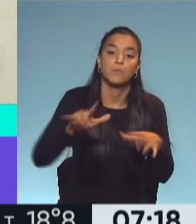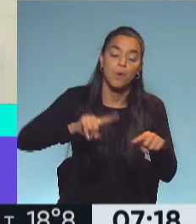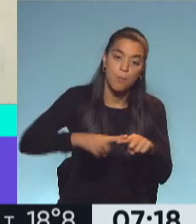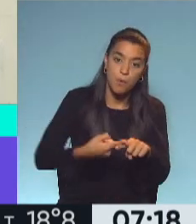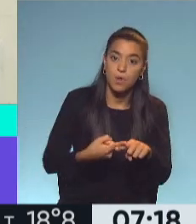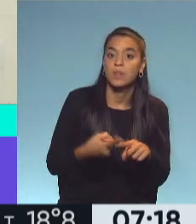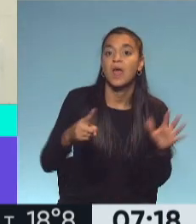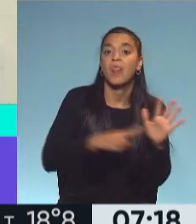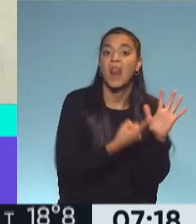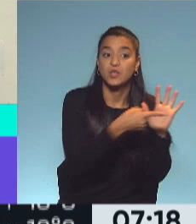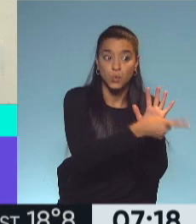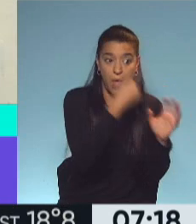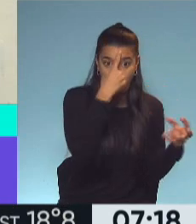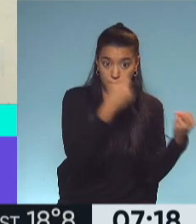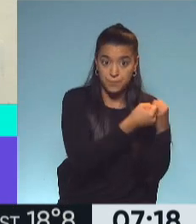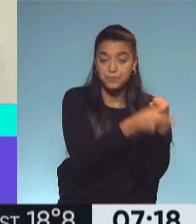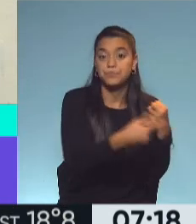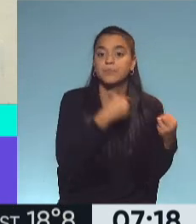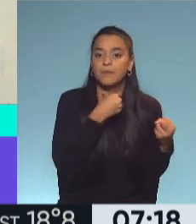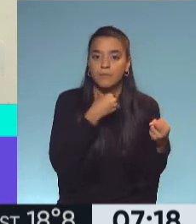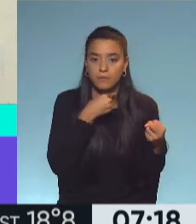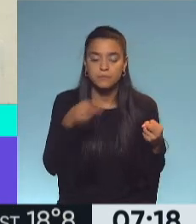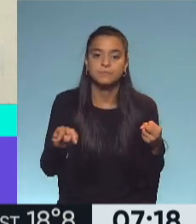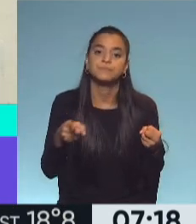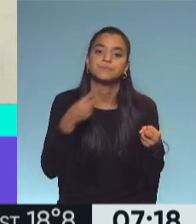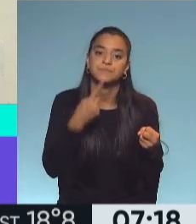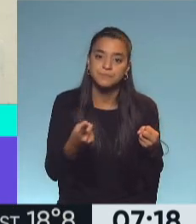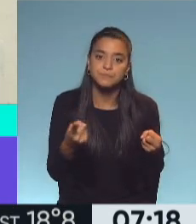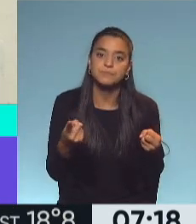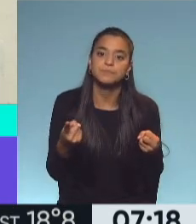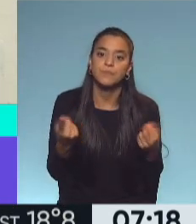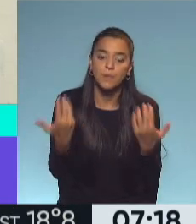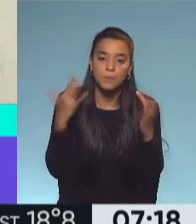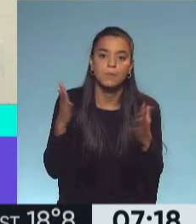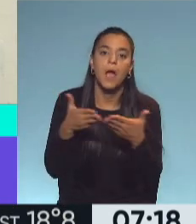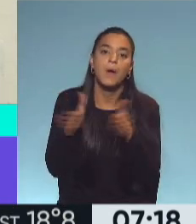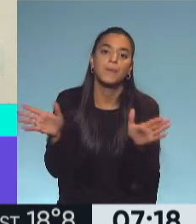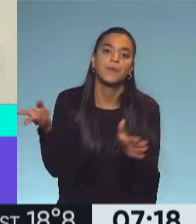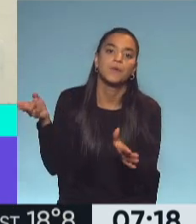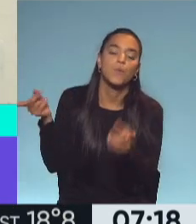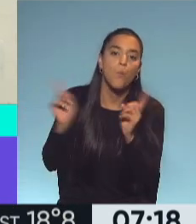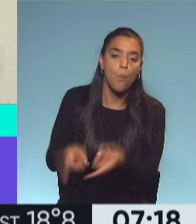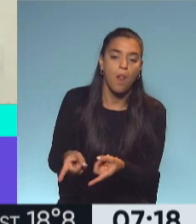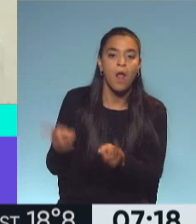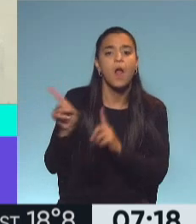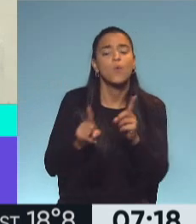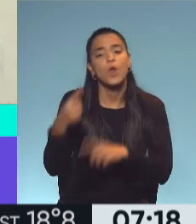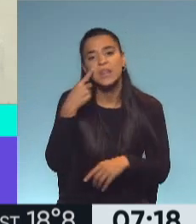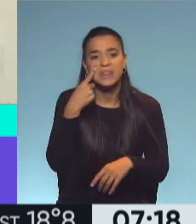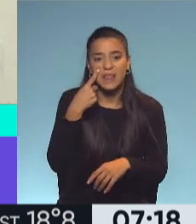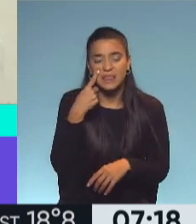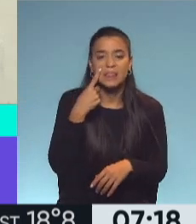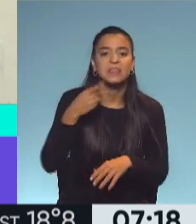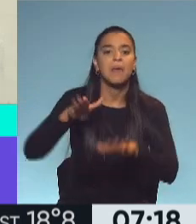generado en la Ciudad de Buenos Aires, intentaron plantear la posibilidad de abrir igual las clases, e incluso algunos intendentes plantearon